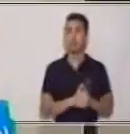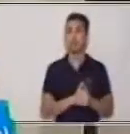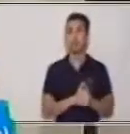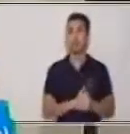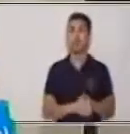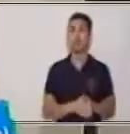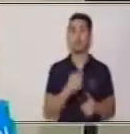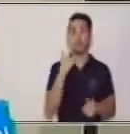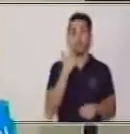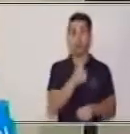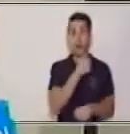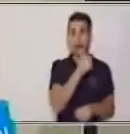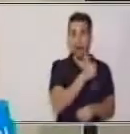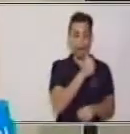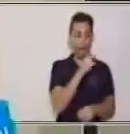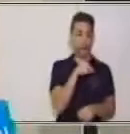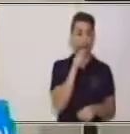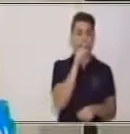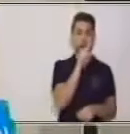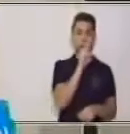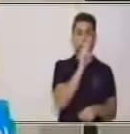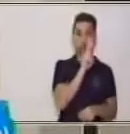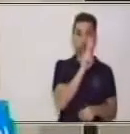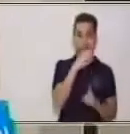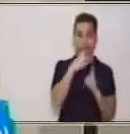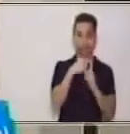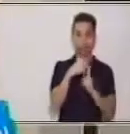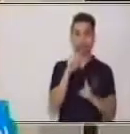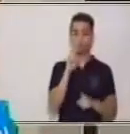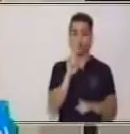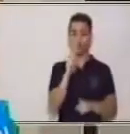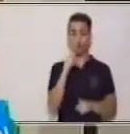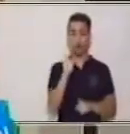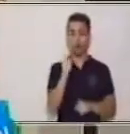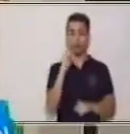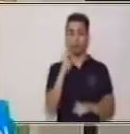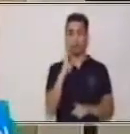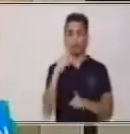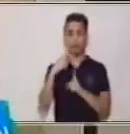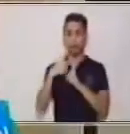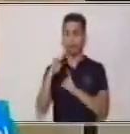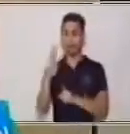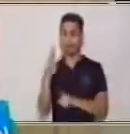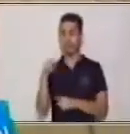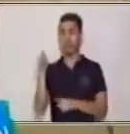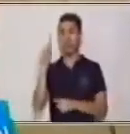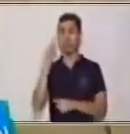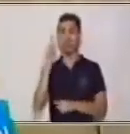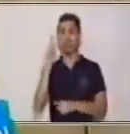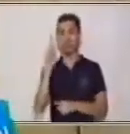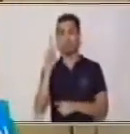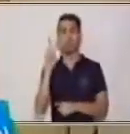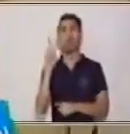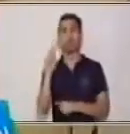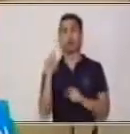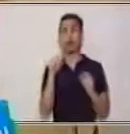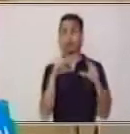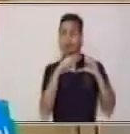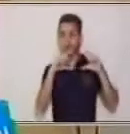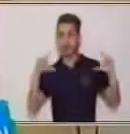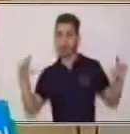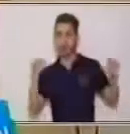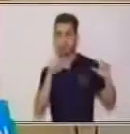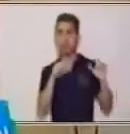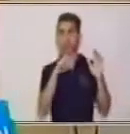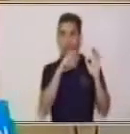A cuadrado más 2AB más B al cuadrado. La regla nos decía que es el